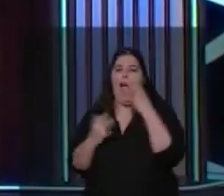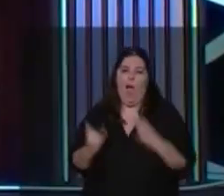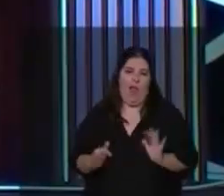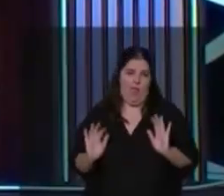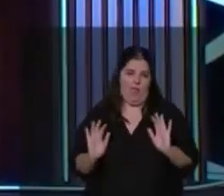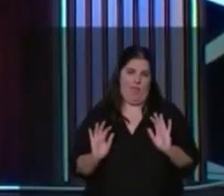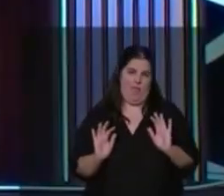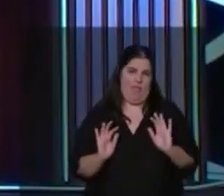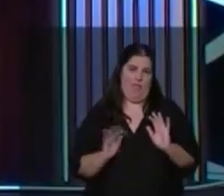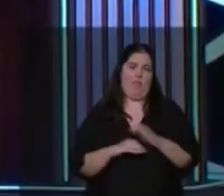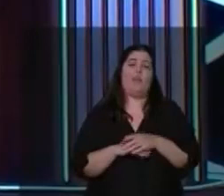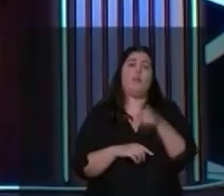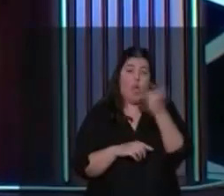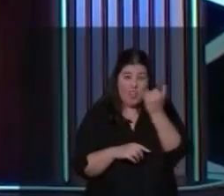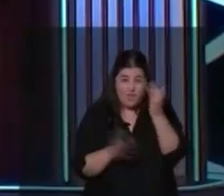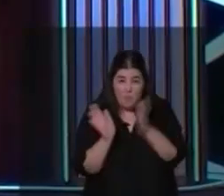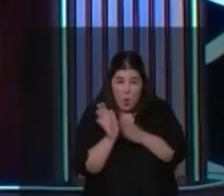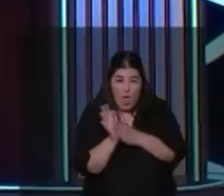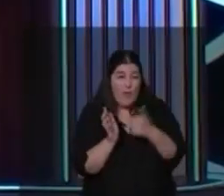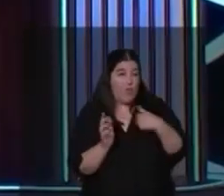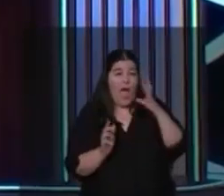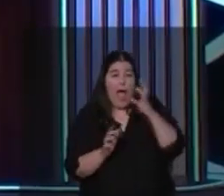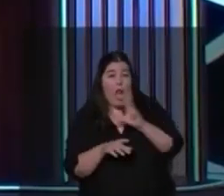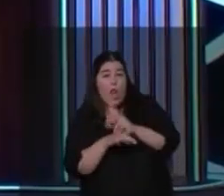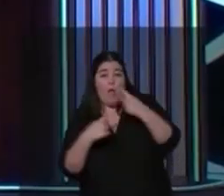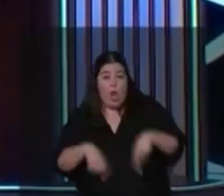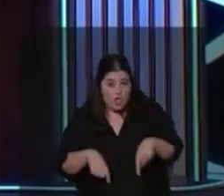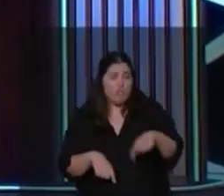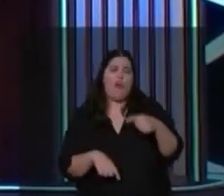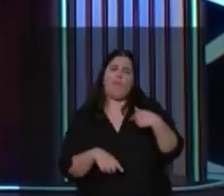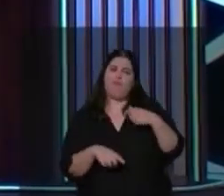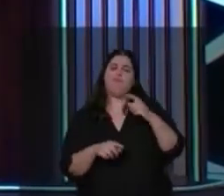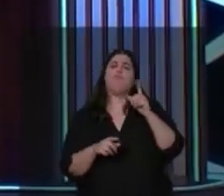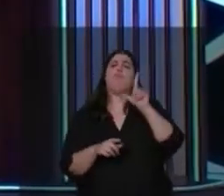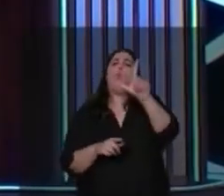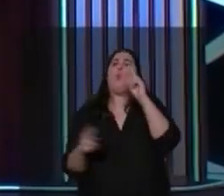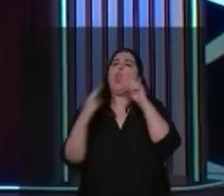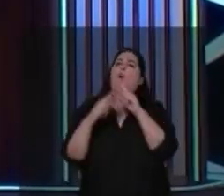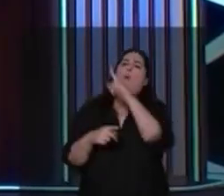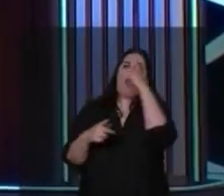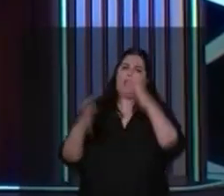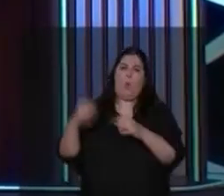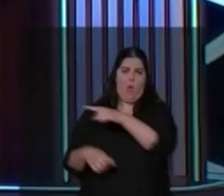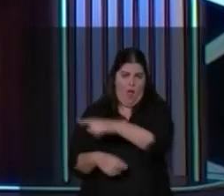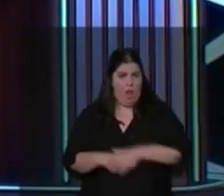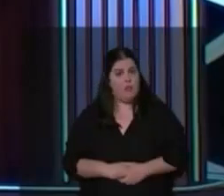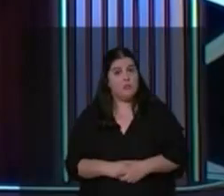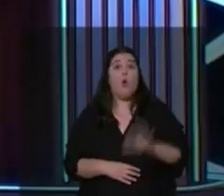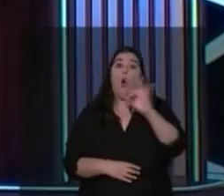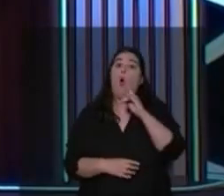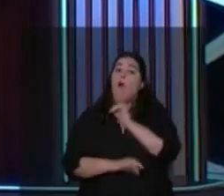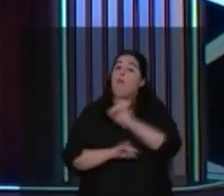si tenés alguna prueba de algún delito que yo haya cometido, el lunes te espero en tribunales. Y si no,